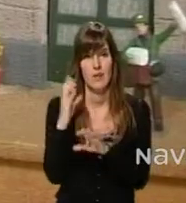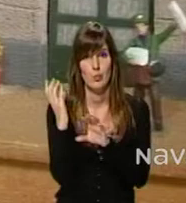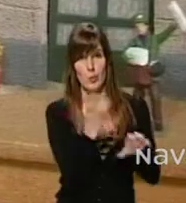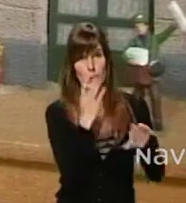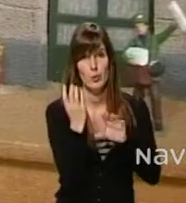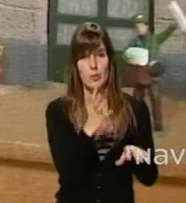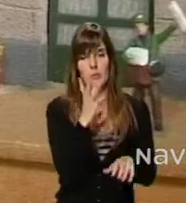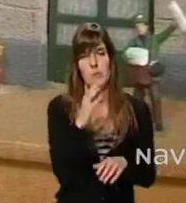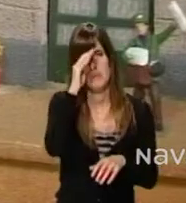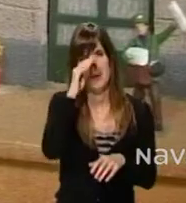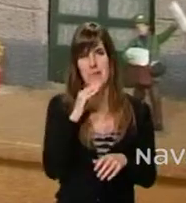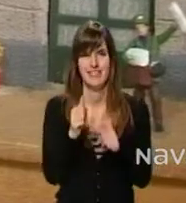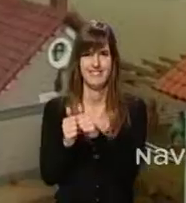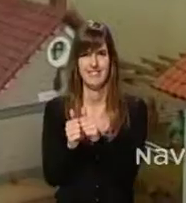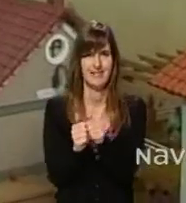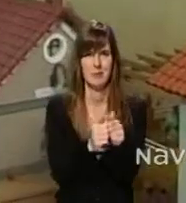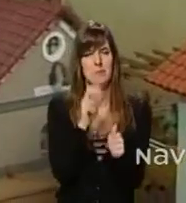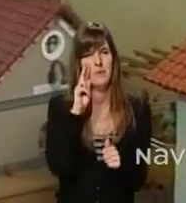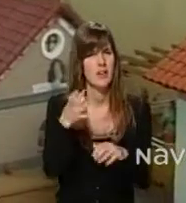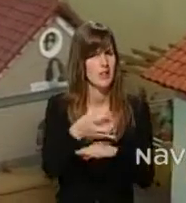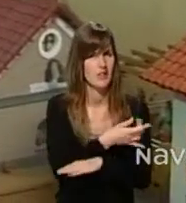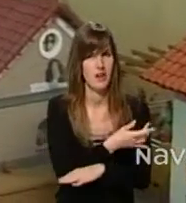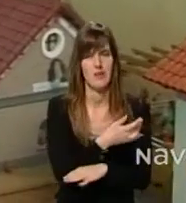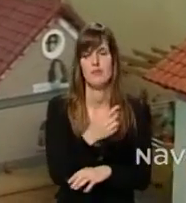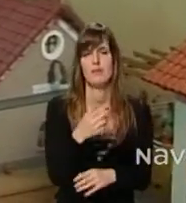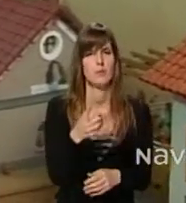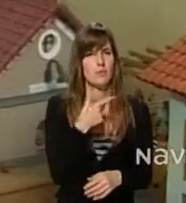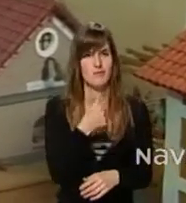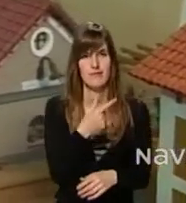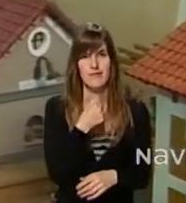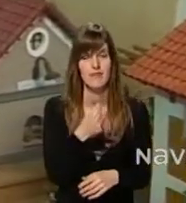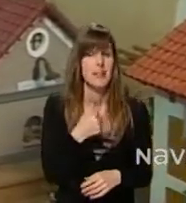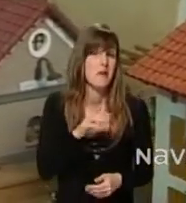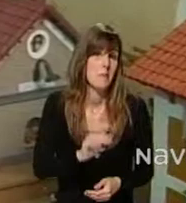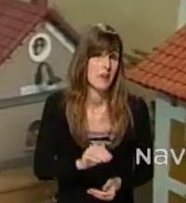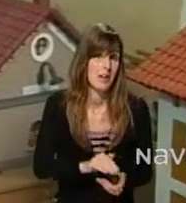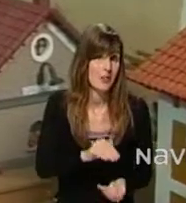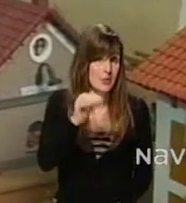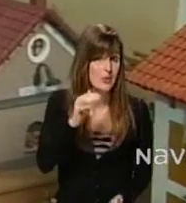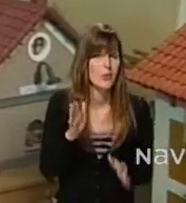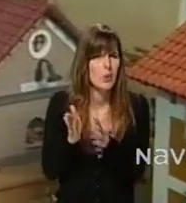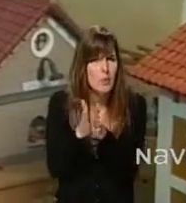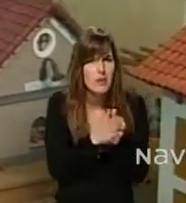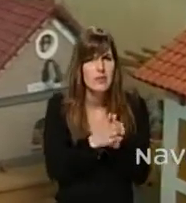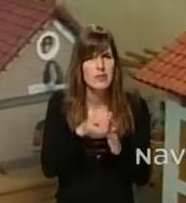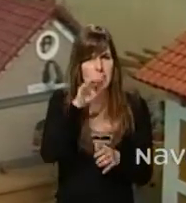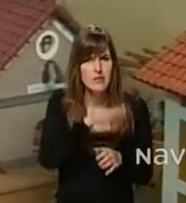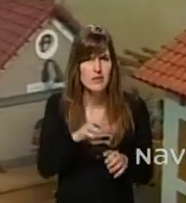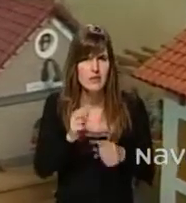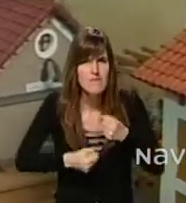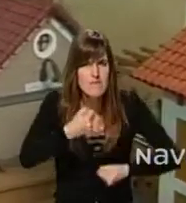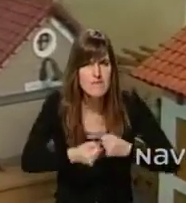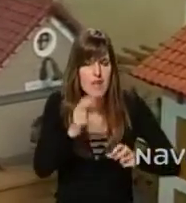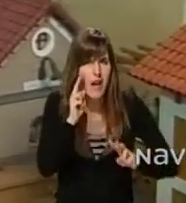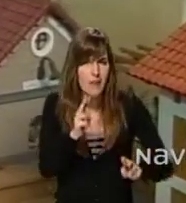padre y bueno, y el tren ha pasado siempre por aquí. Y de críos pues íbamos a verlo y demás. Y bueno,